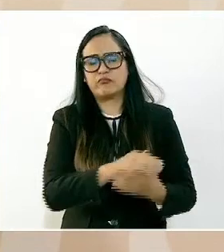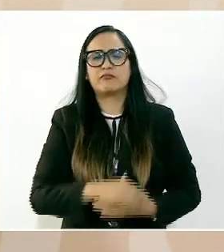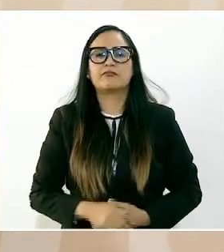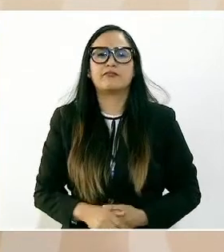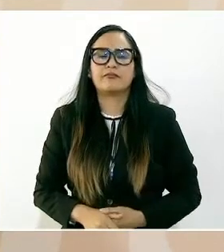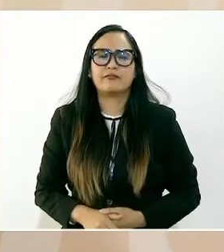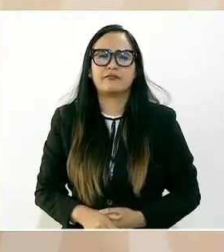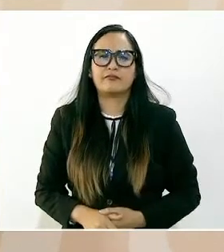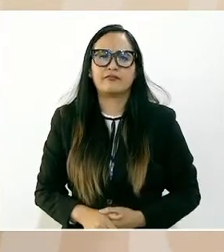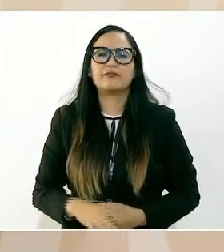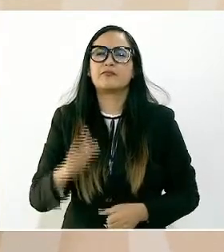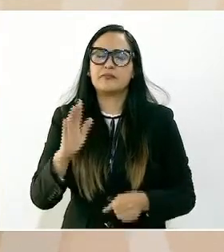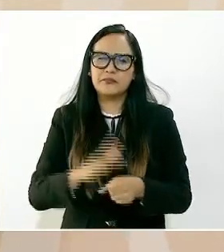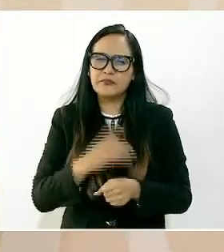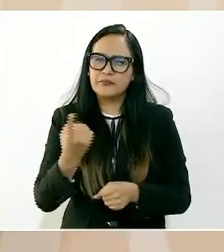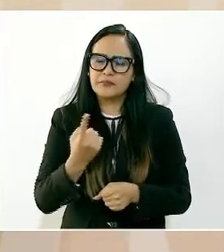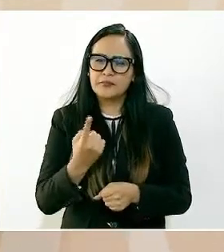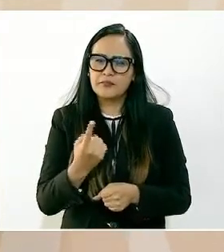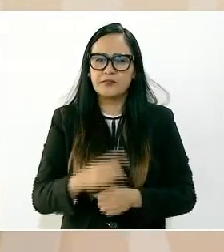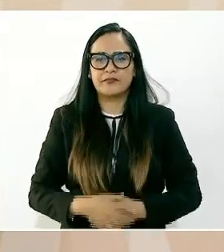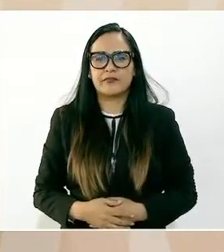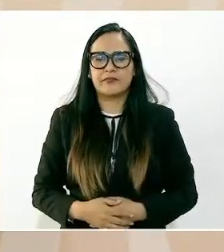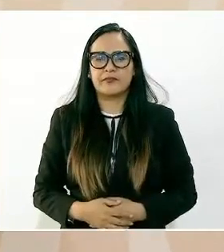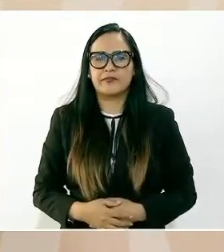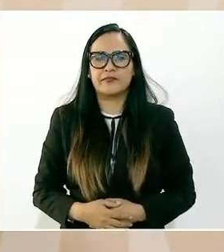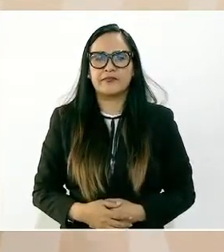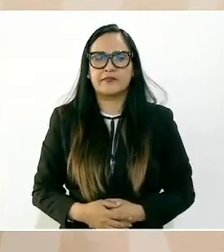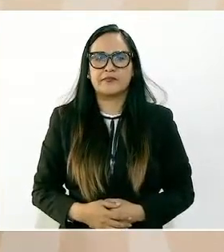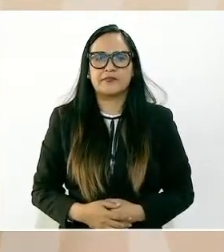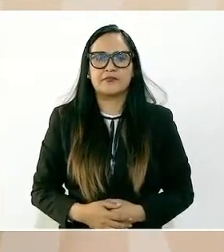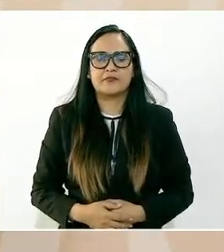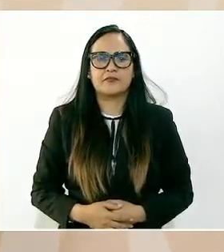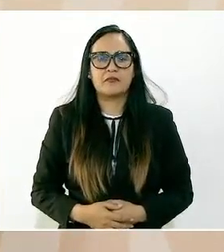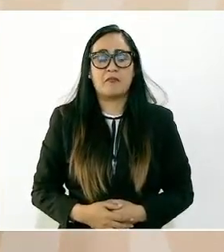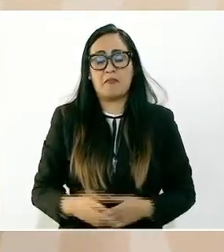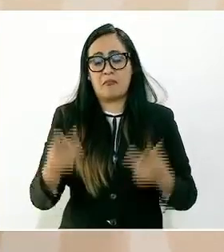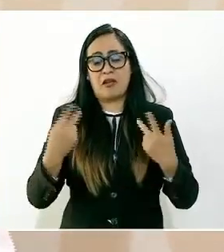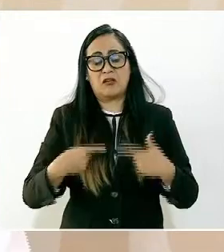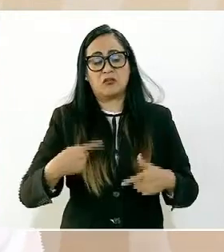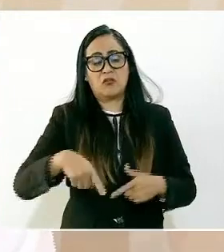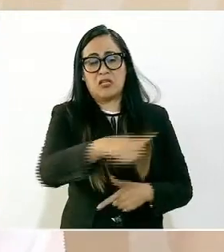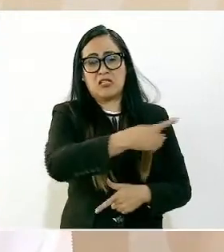porque para los tecnócratas